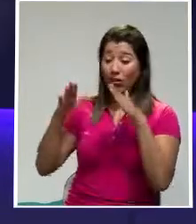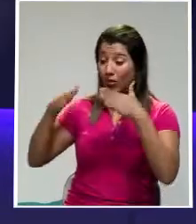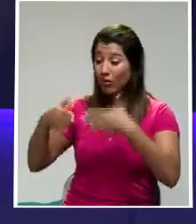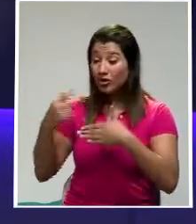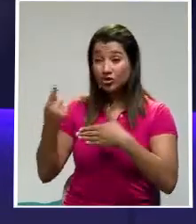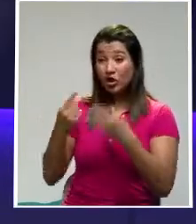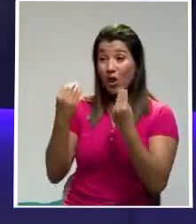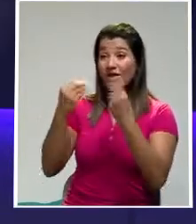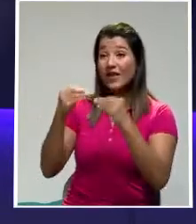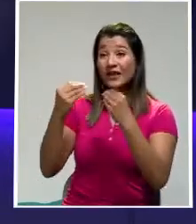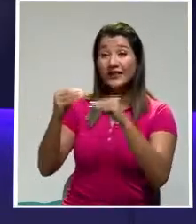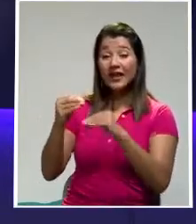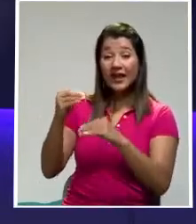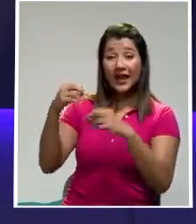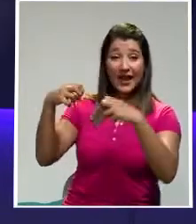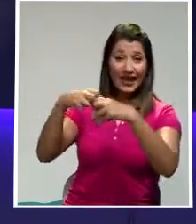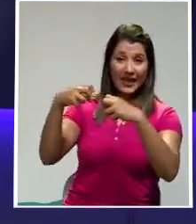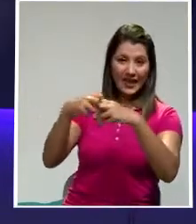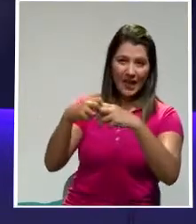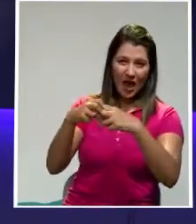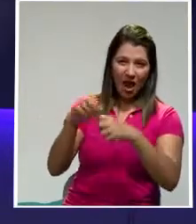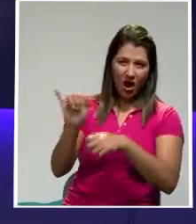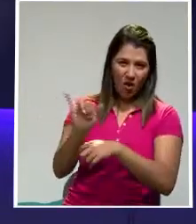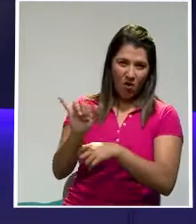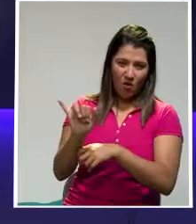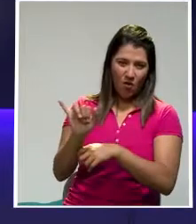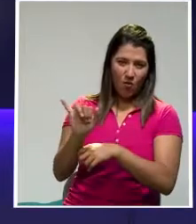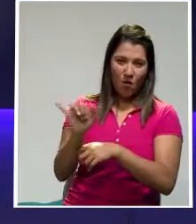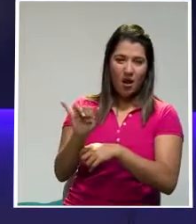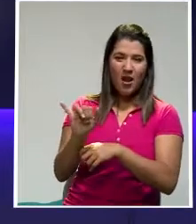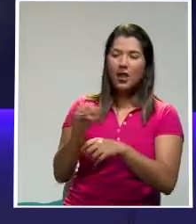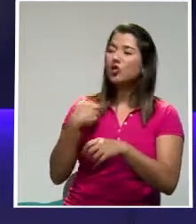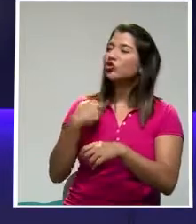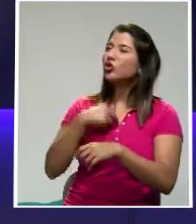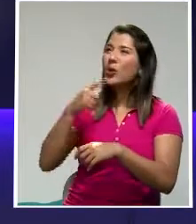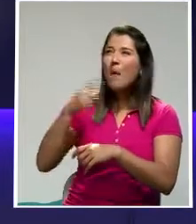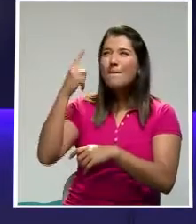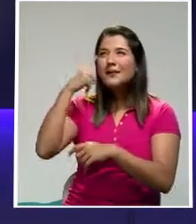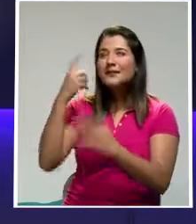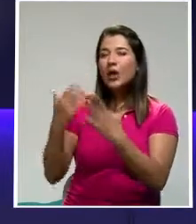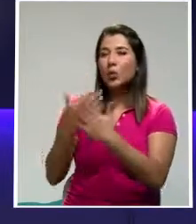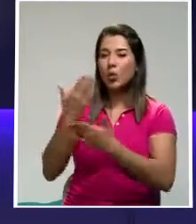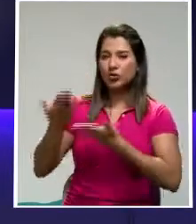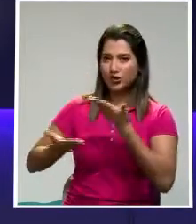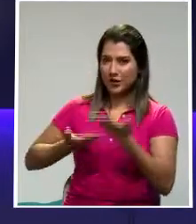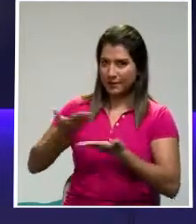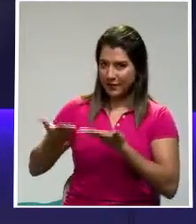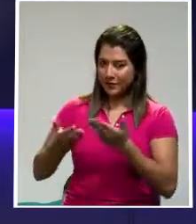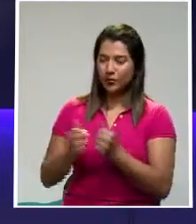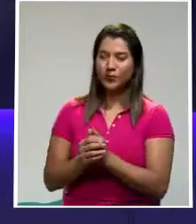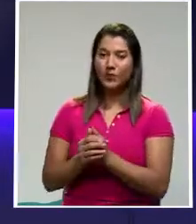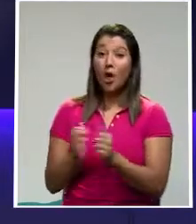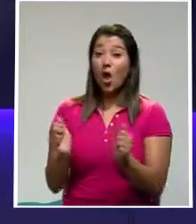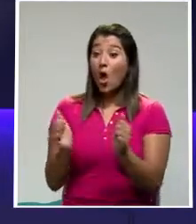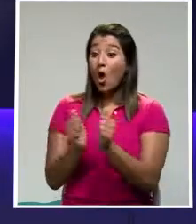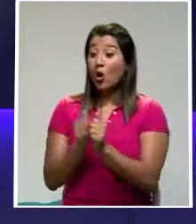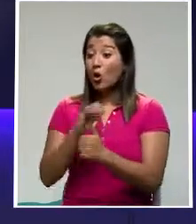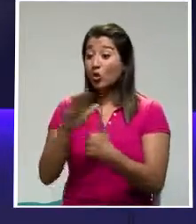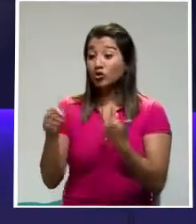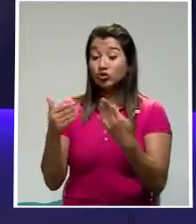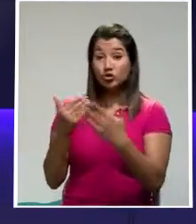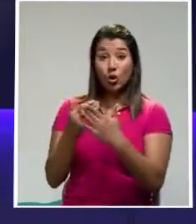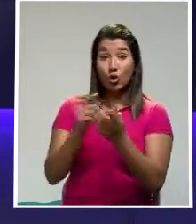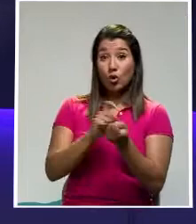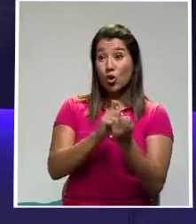seguir vendiendo kilowatt hora, sino que tenemos que ir más allá de esos servicios. Con toda la transformación a